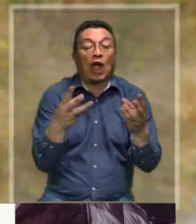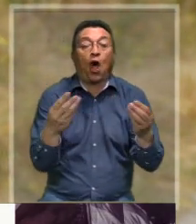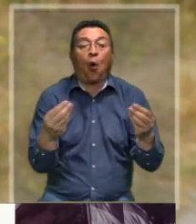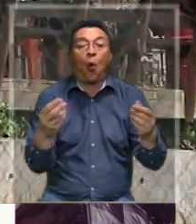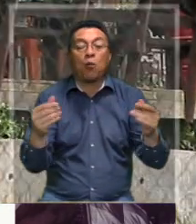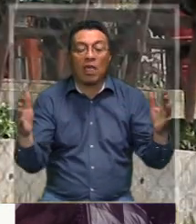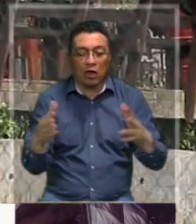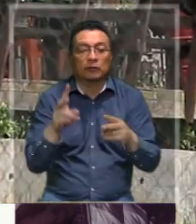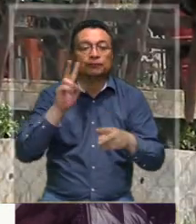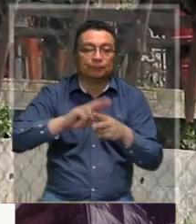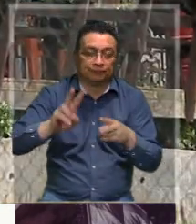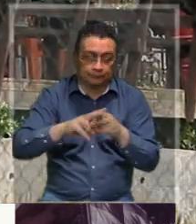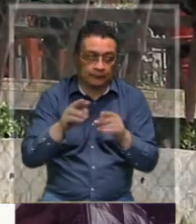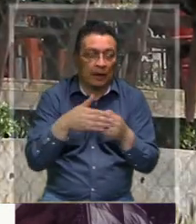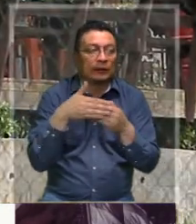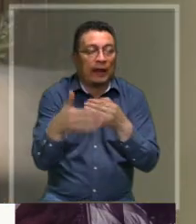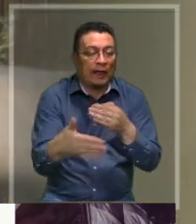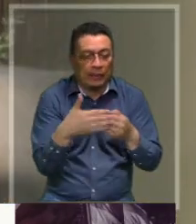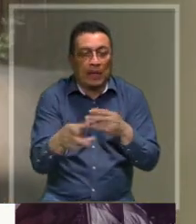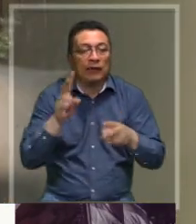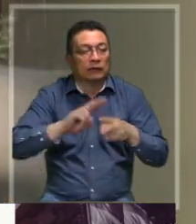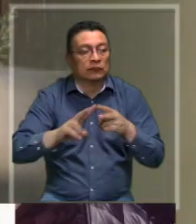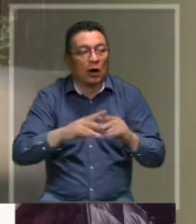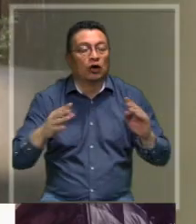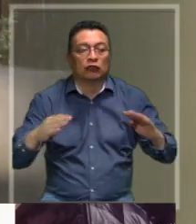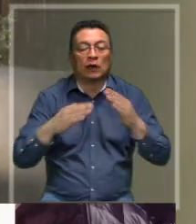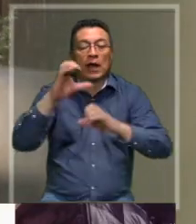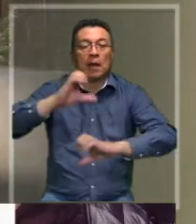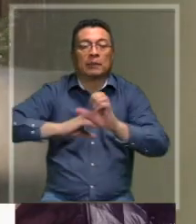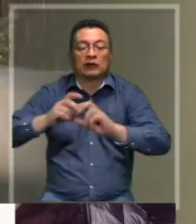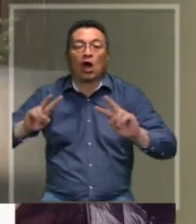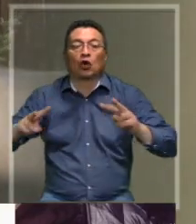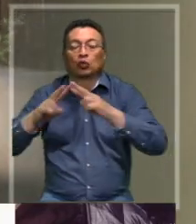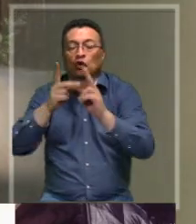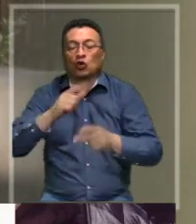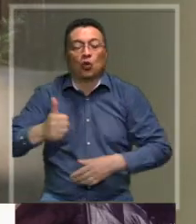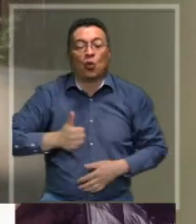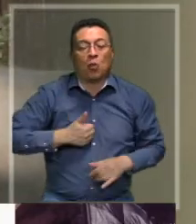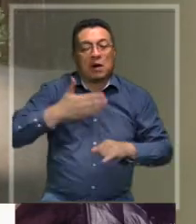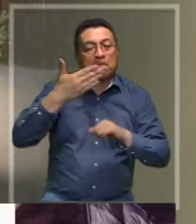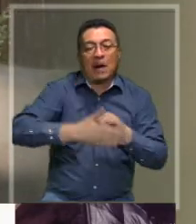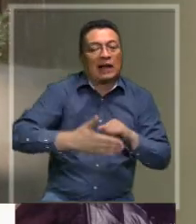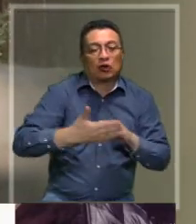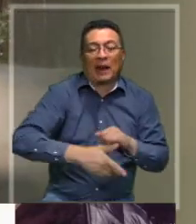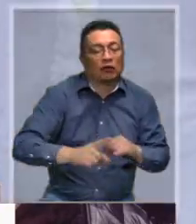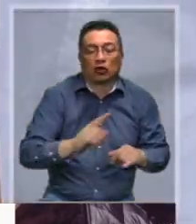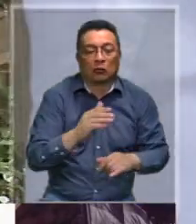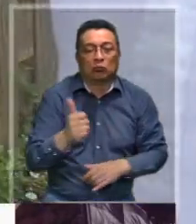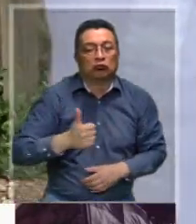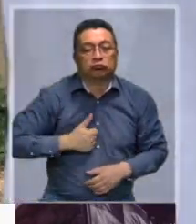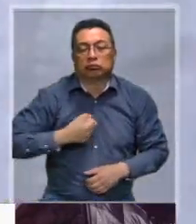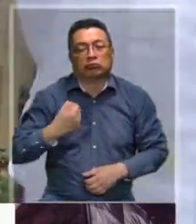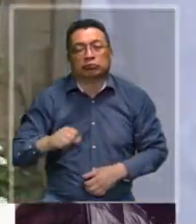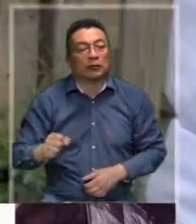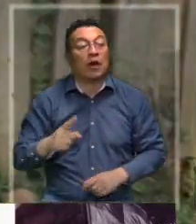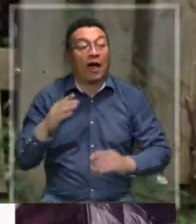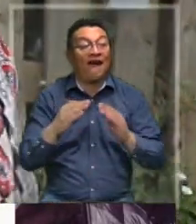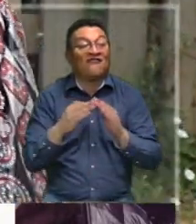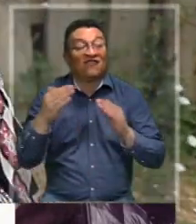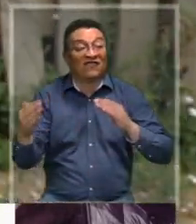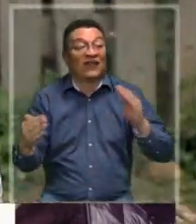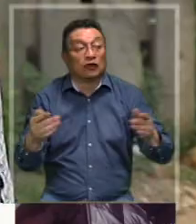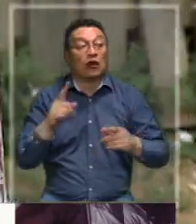fueron reconstruidas tardíamente, hasta constructoras que no han podido cumplir con los plazos definidos. Hay vecinos que ya han